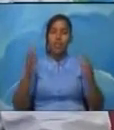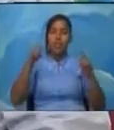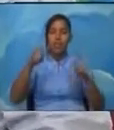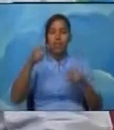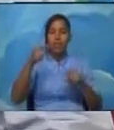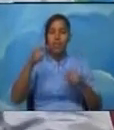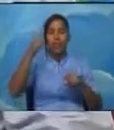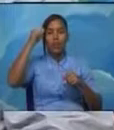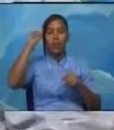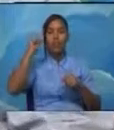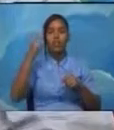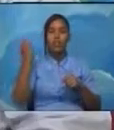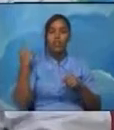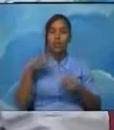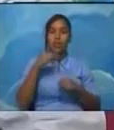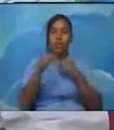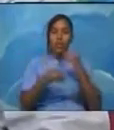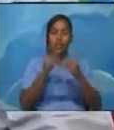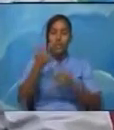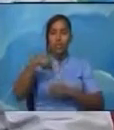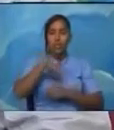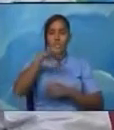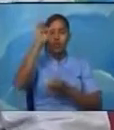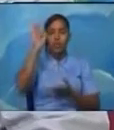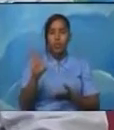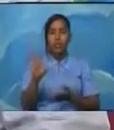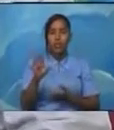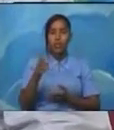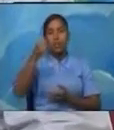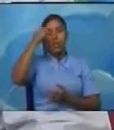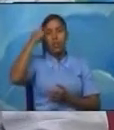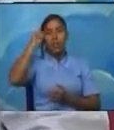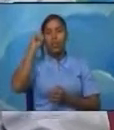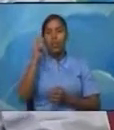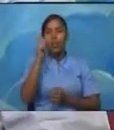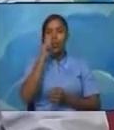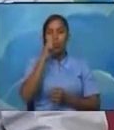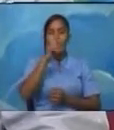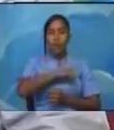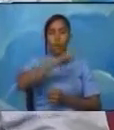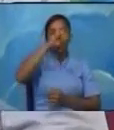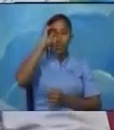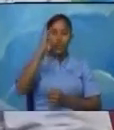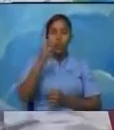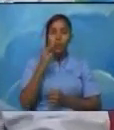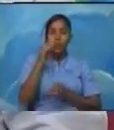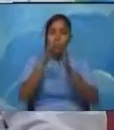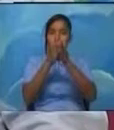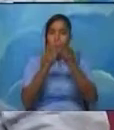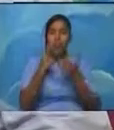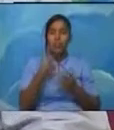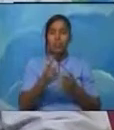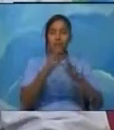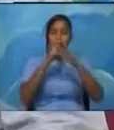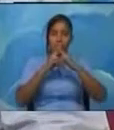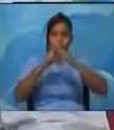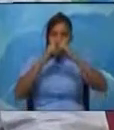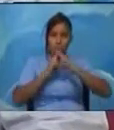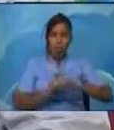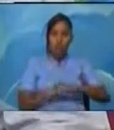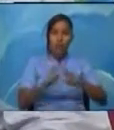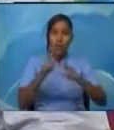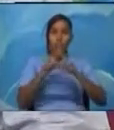en este recuento. ¿Qué tenemos que hacer los pastores ahorita? Hermano, recordar a los hombres de Dios. La Biblia dice que el que honra, honra, y al que